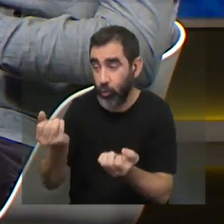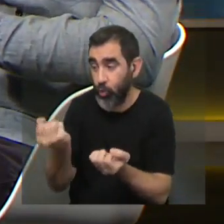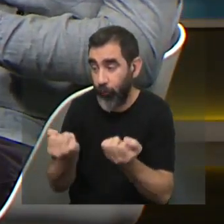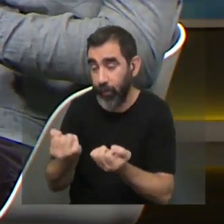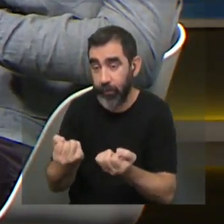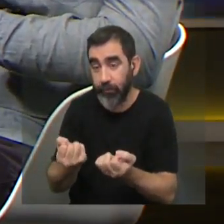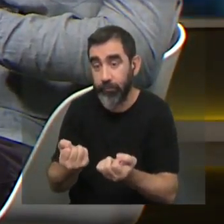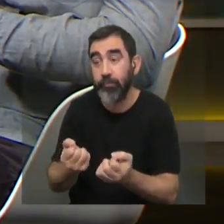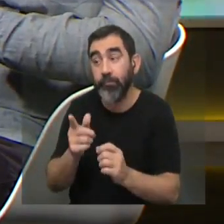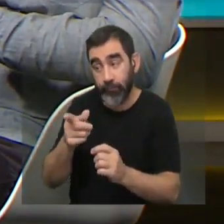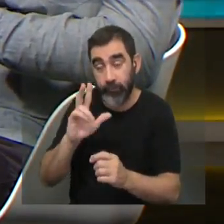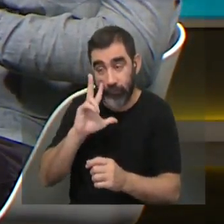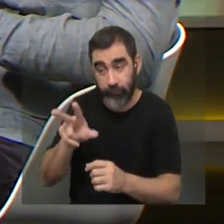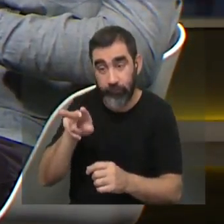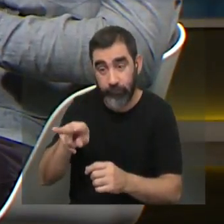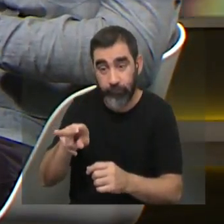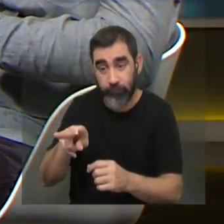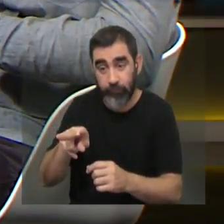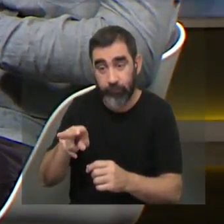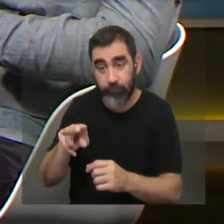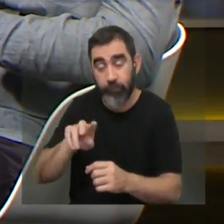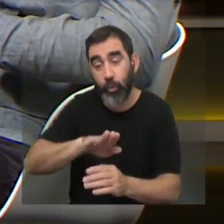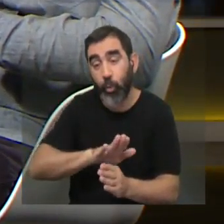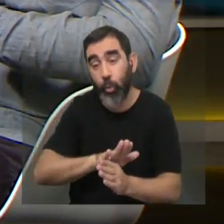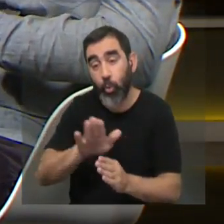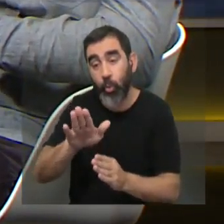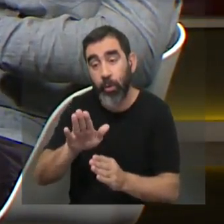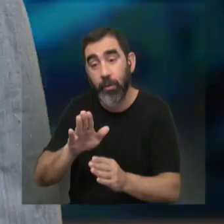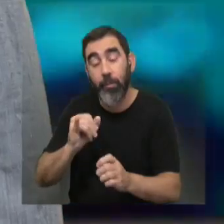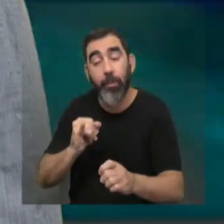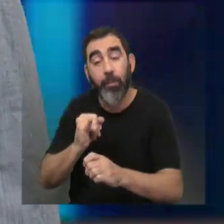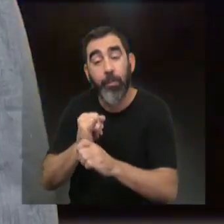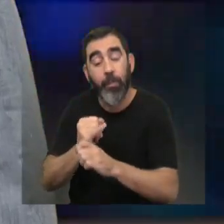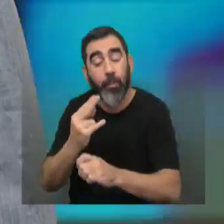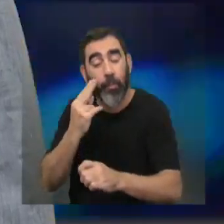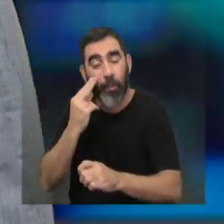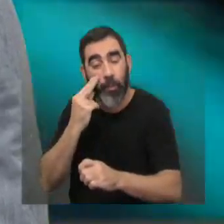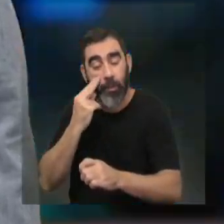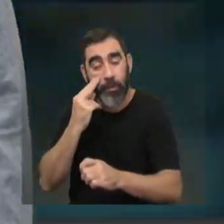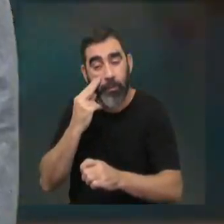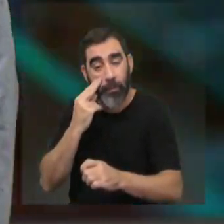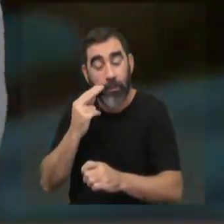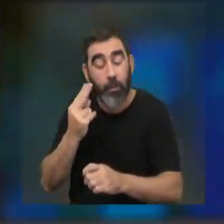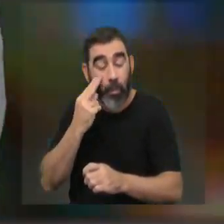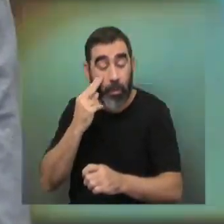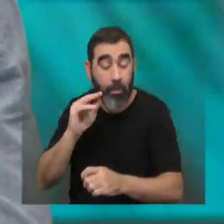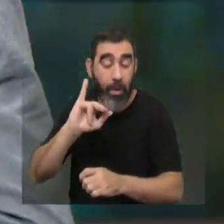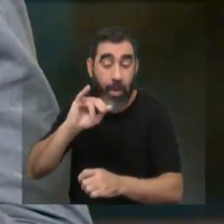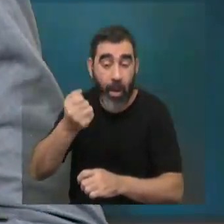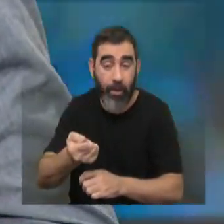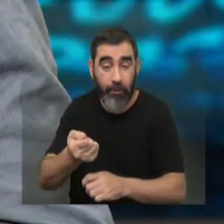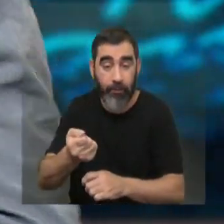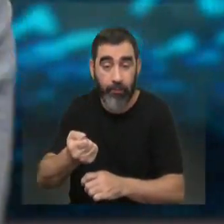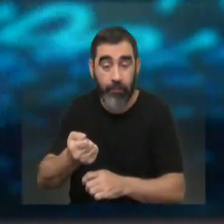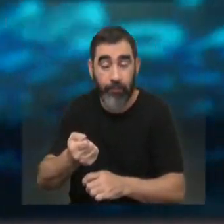Dispararon por un lado, como se ve ahí, la curva de llamamos incidentes de IA, es decir, problemas que surgen, por ejemplo, que van